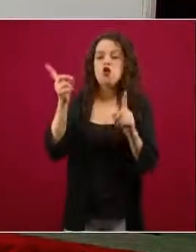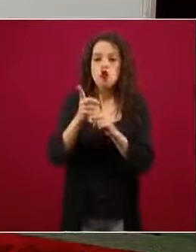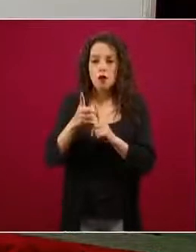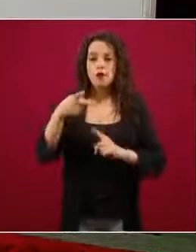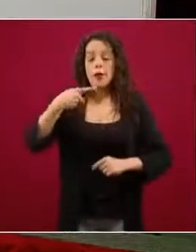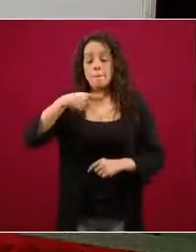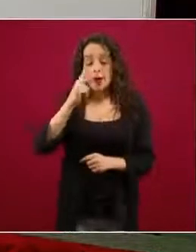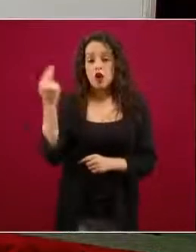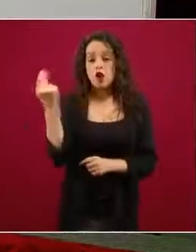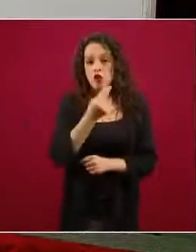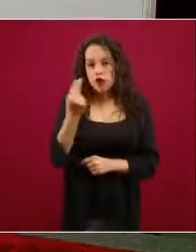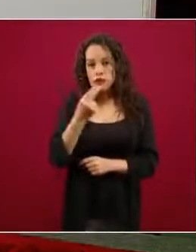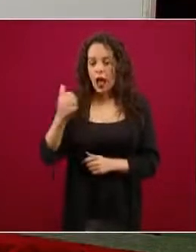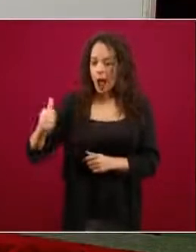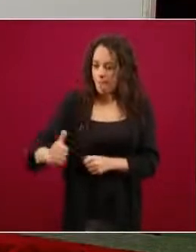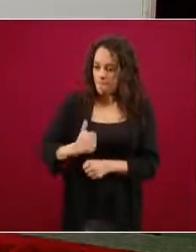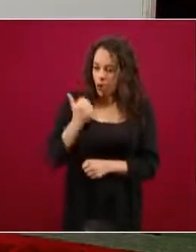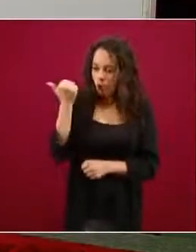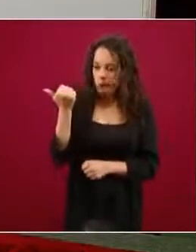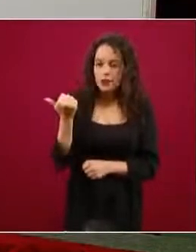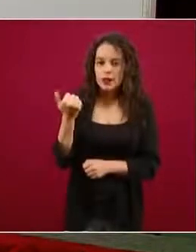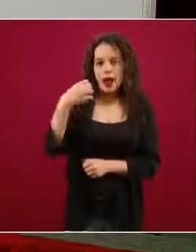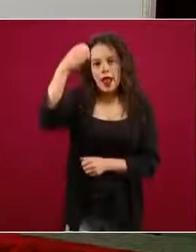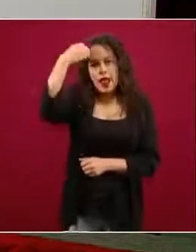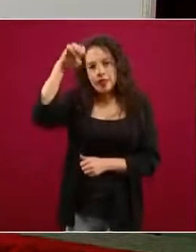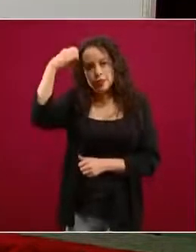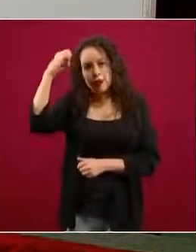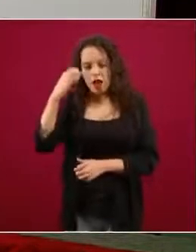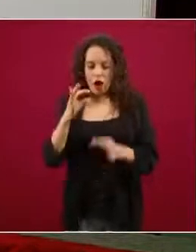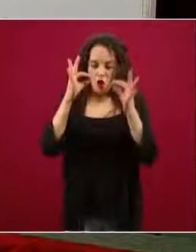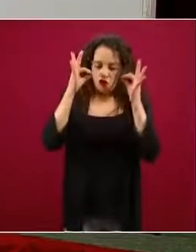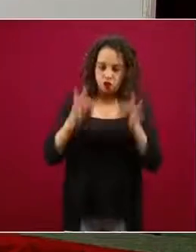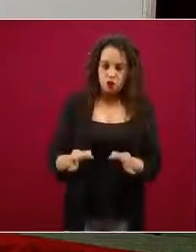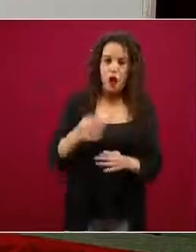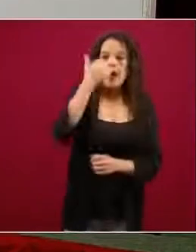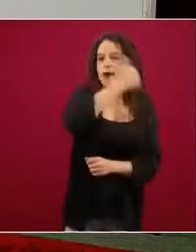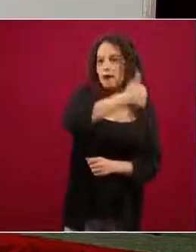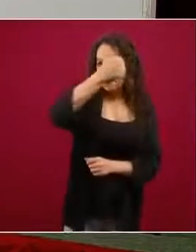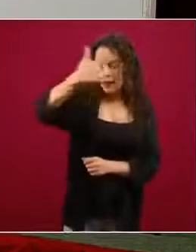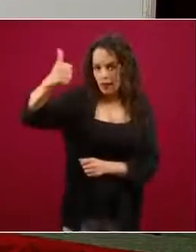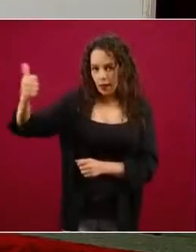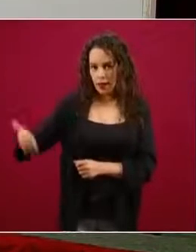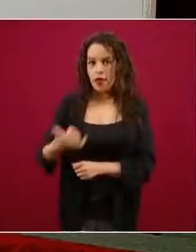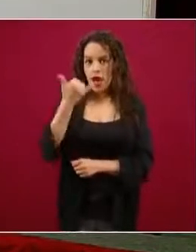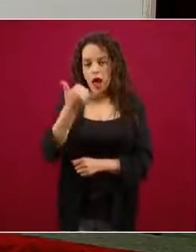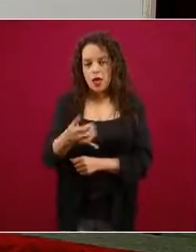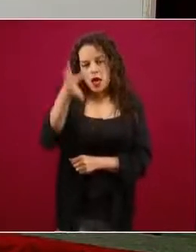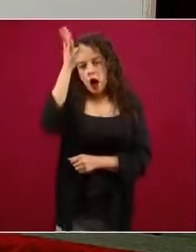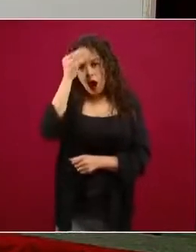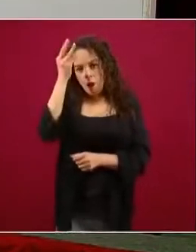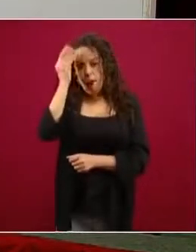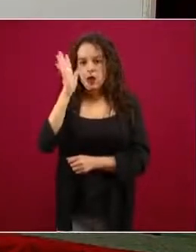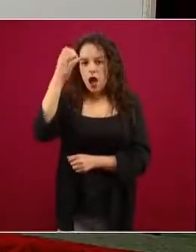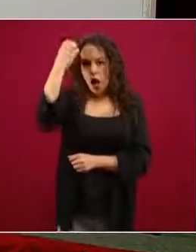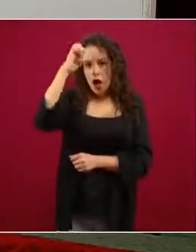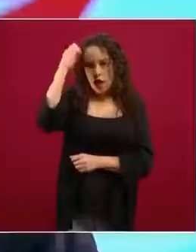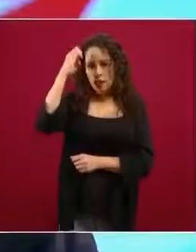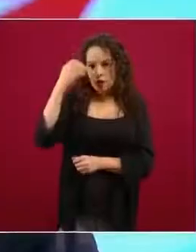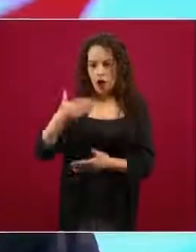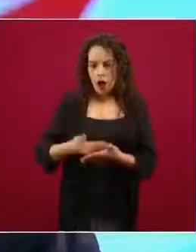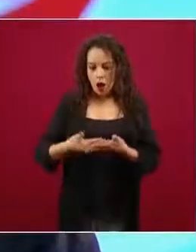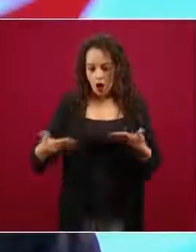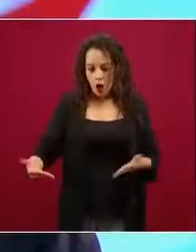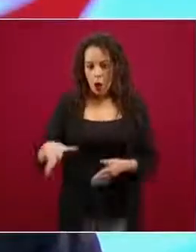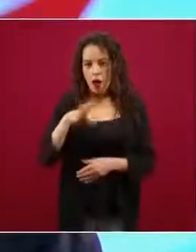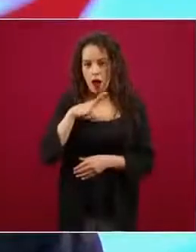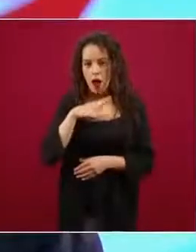provecho de las mejores experiencias y también tomar en cuenta las lecciones aprendidas de lo que se ha trabajado en las